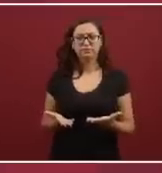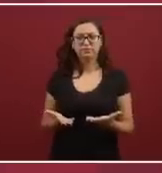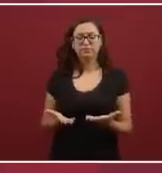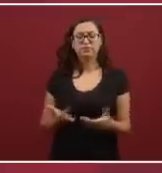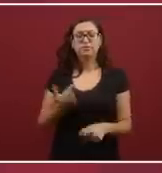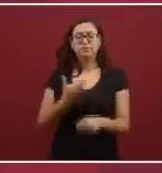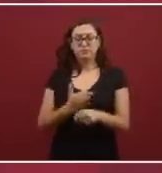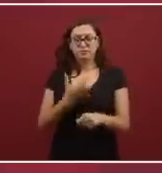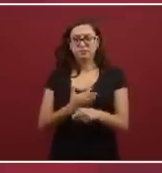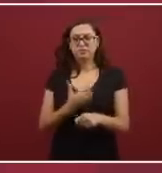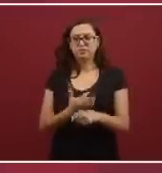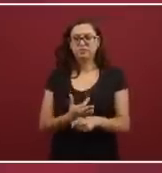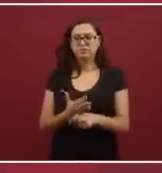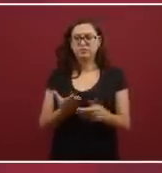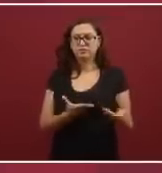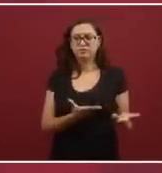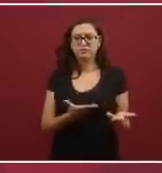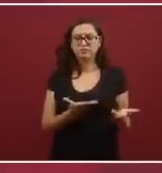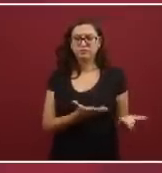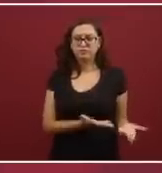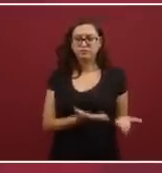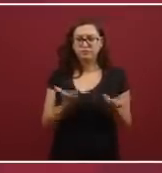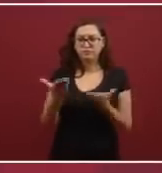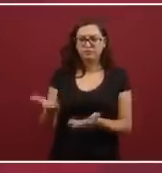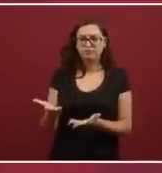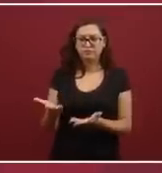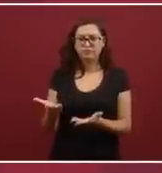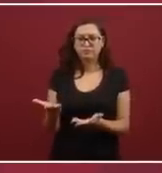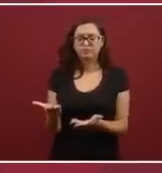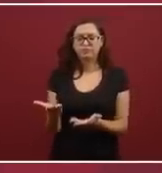recibir el día de hoy